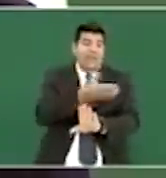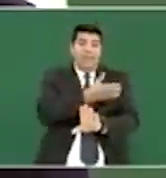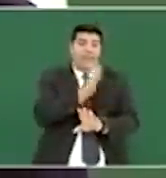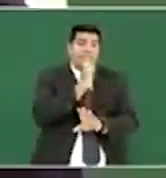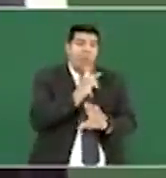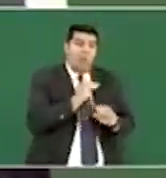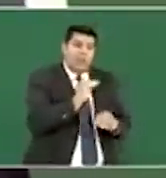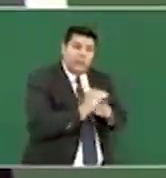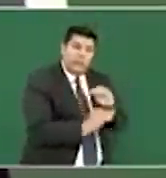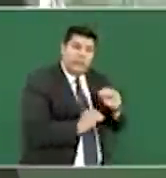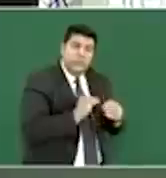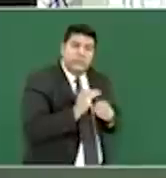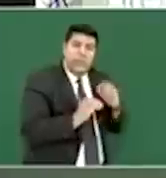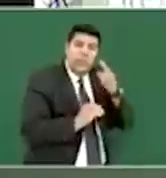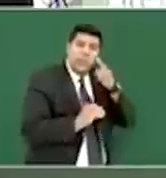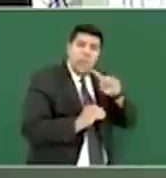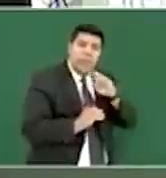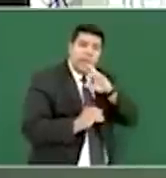que